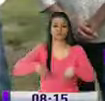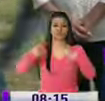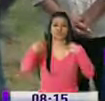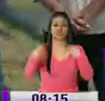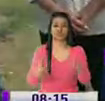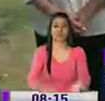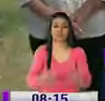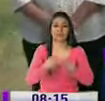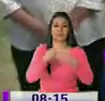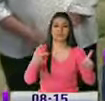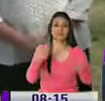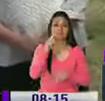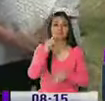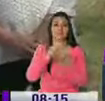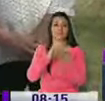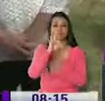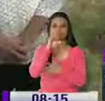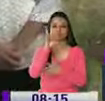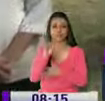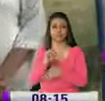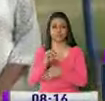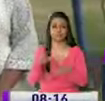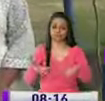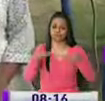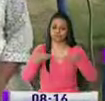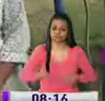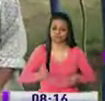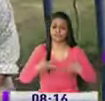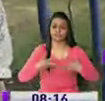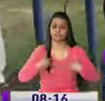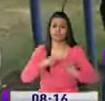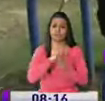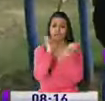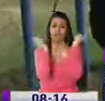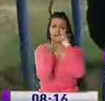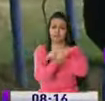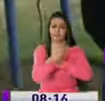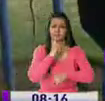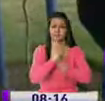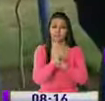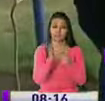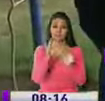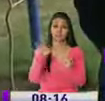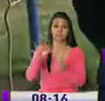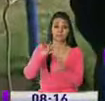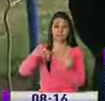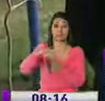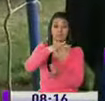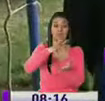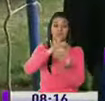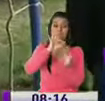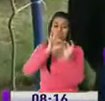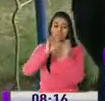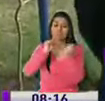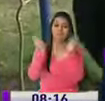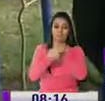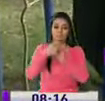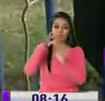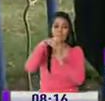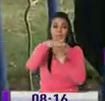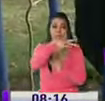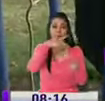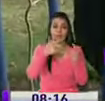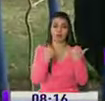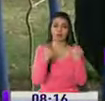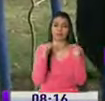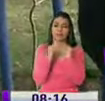desde 1960. Ha tenido muchos cambios, e igual llegamos a una evolución más del parque, ha cambiado el sistema. Ahora vemos que estamos mucho